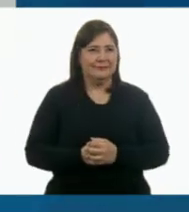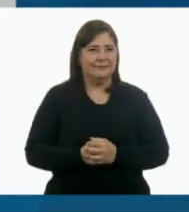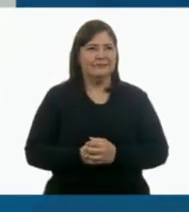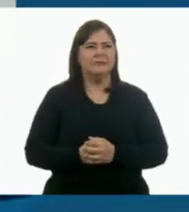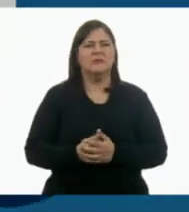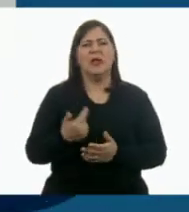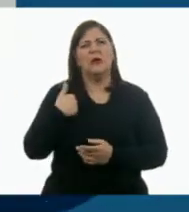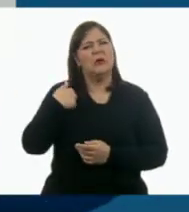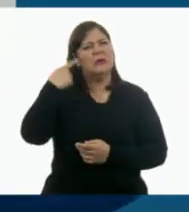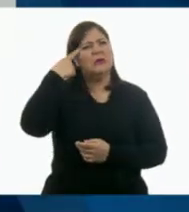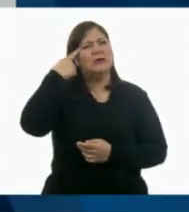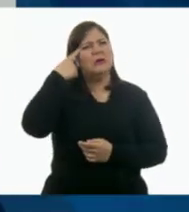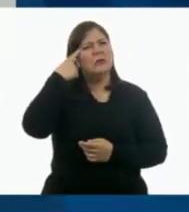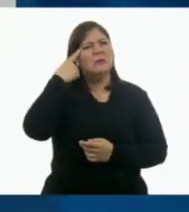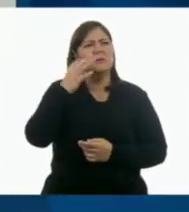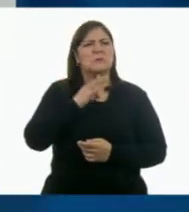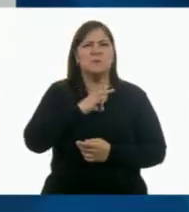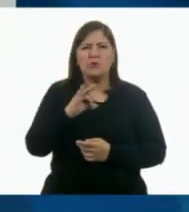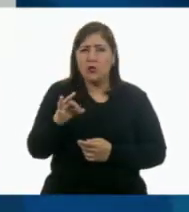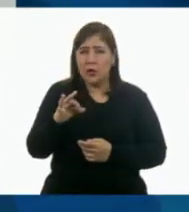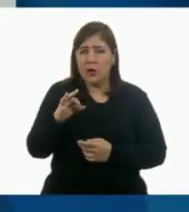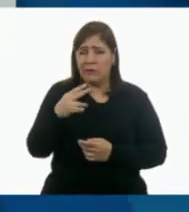¿Podría tal vez funcionar?